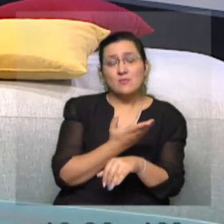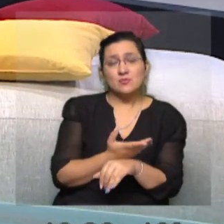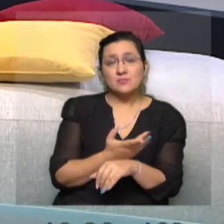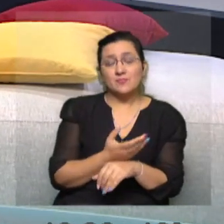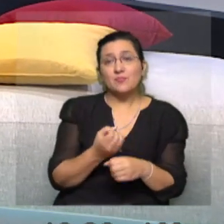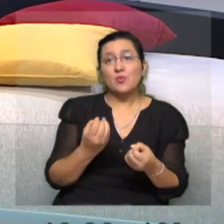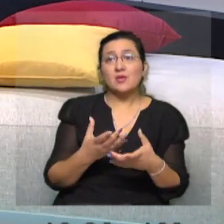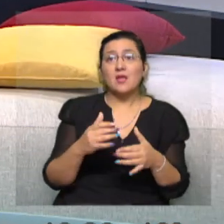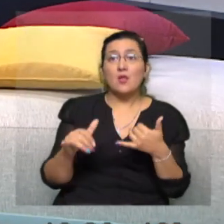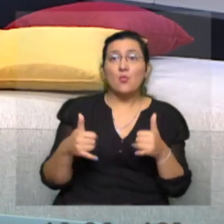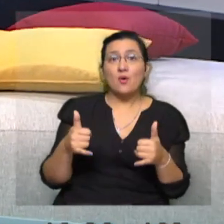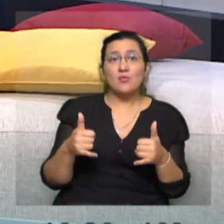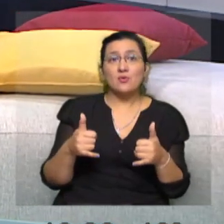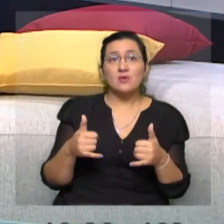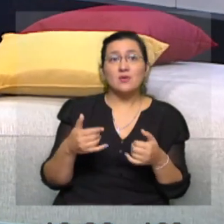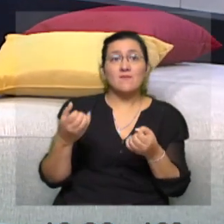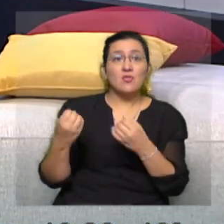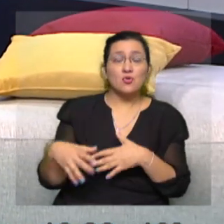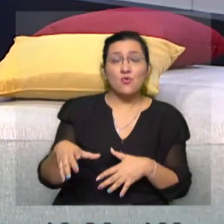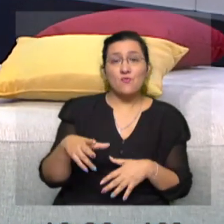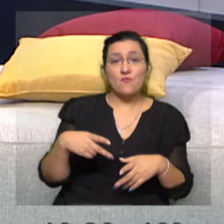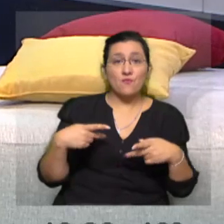jugador que dejó el fútbol,